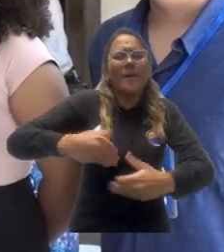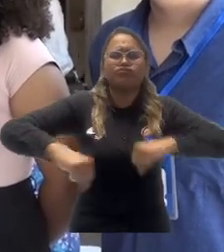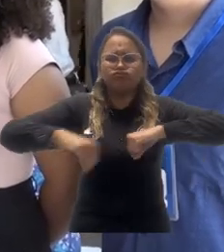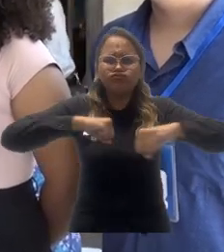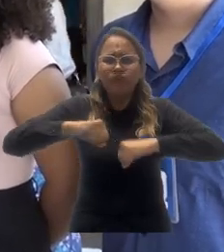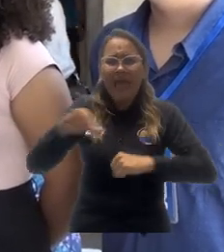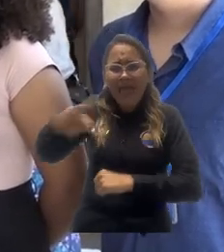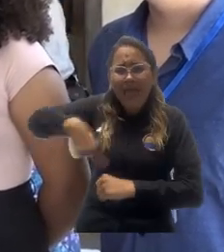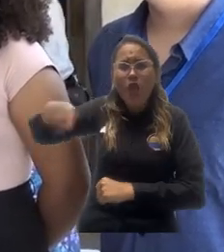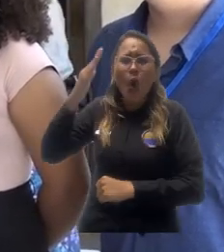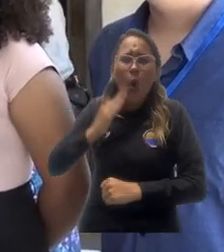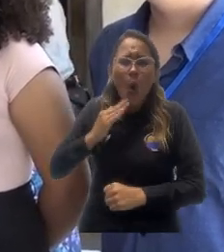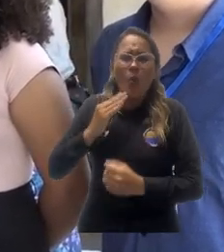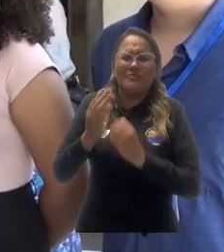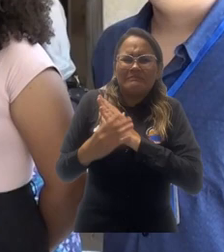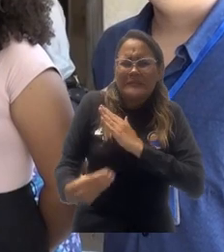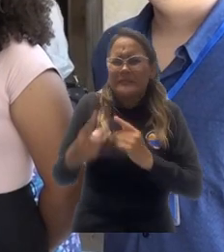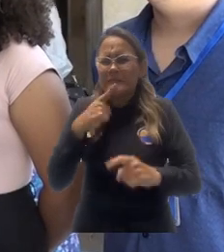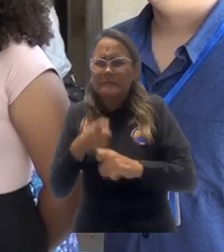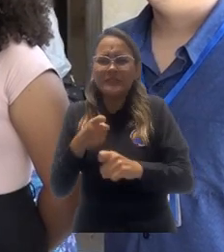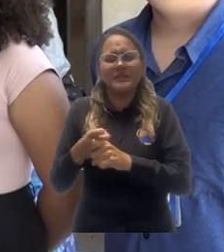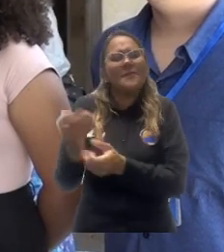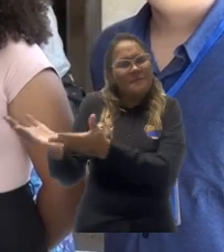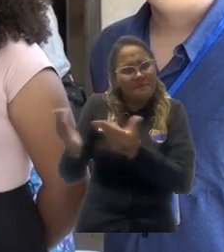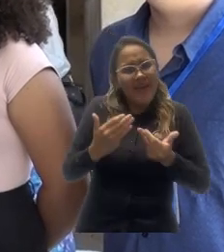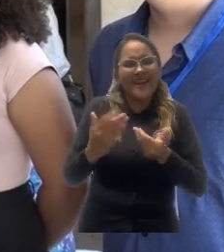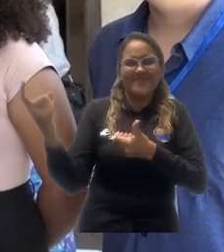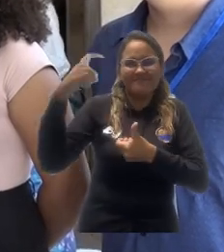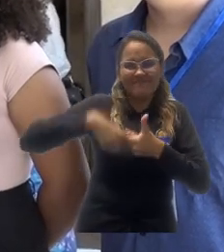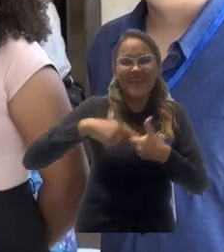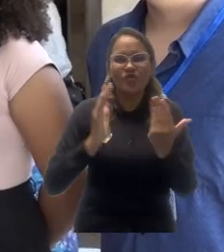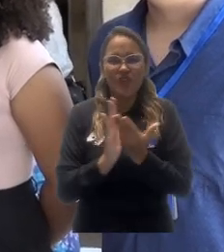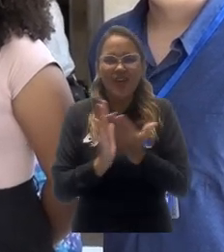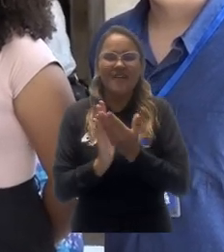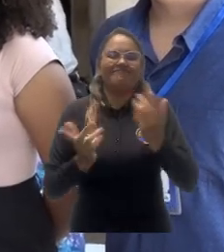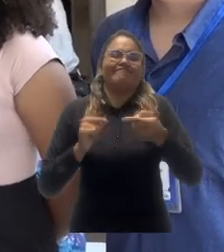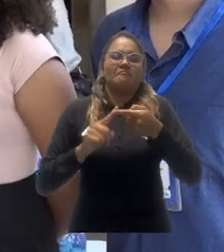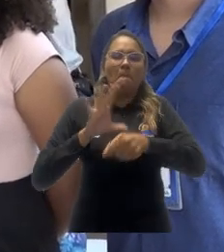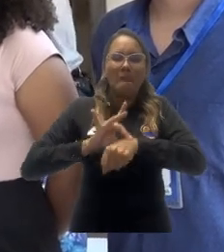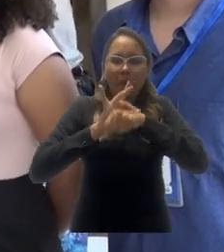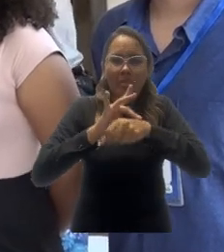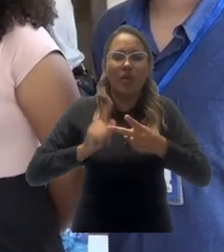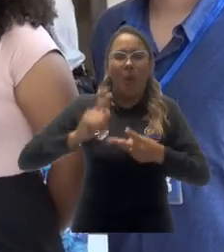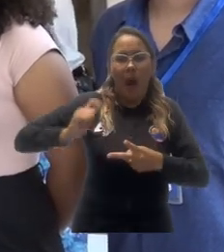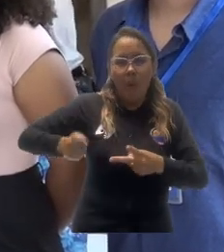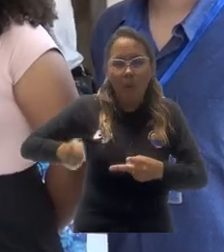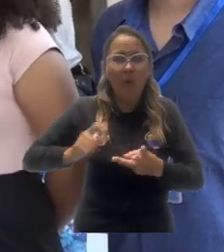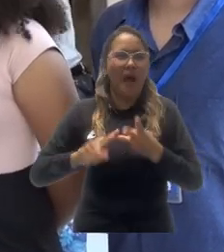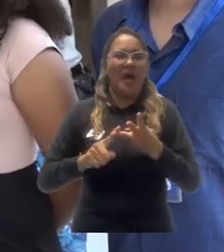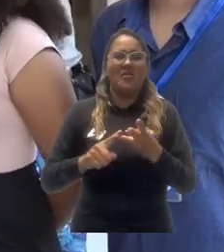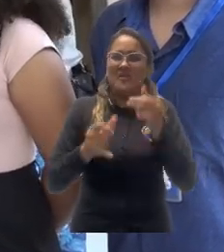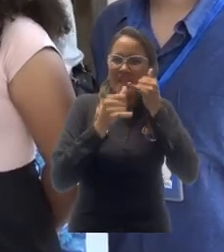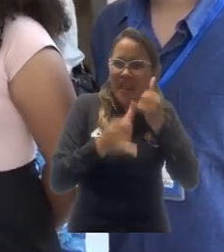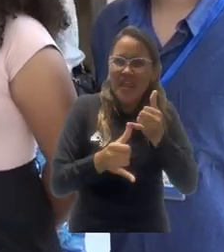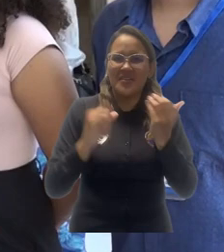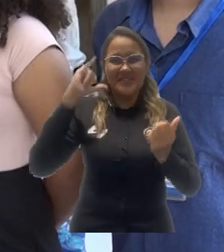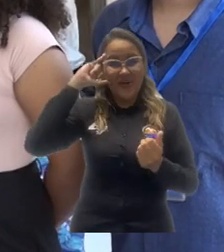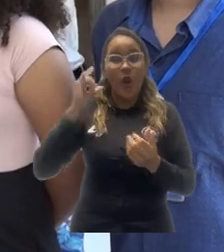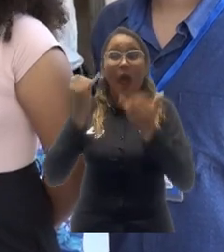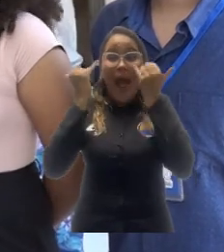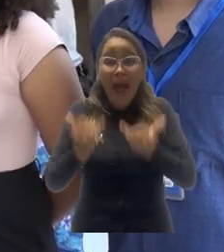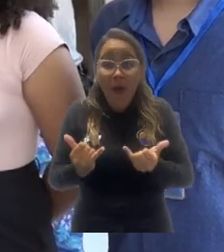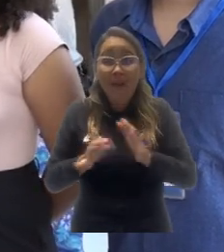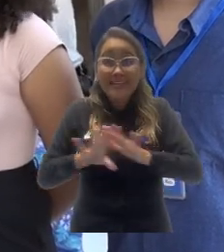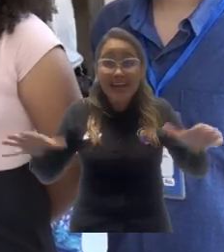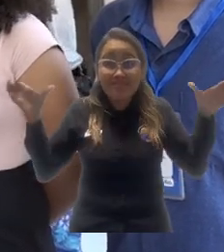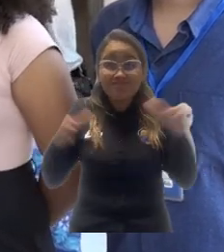vulnerables de los municipios del Magdalena para que cumplan su sueño de convertirse en médicos, abogados, ingenieros, enfermeras, psicólogos. Hoy con este apoyo del sector privado, con este